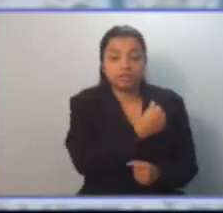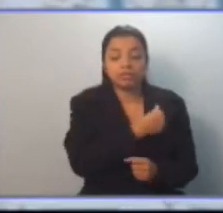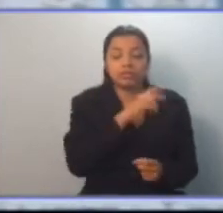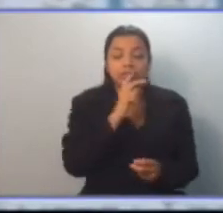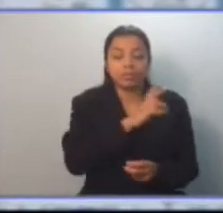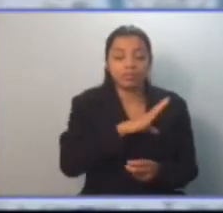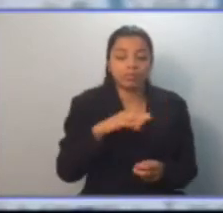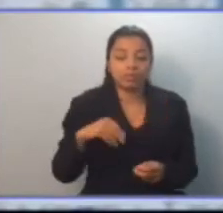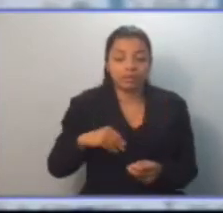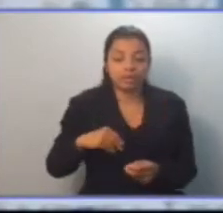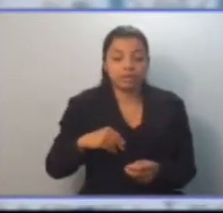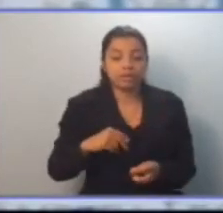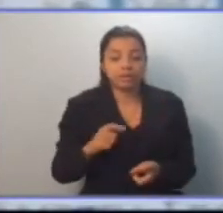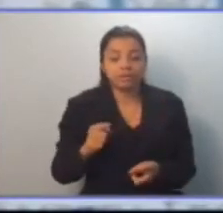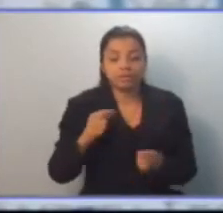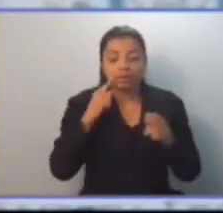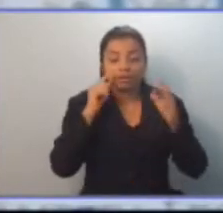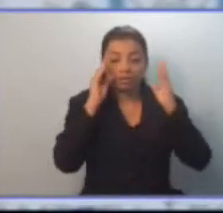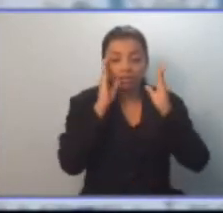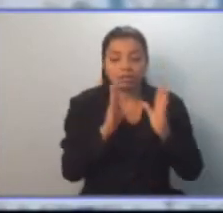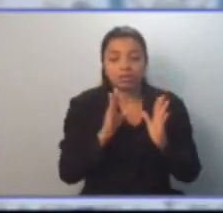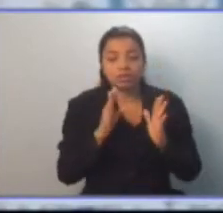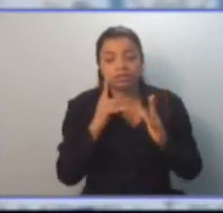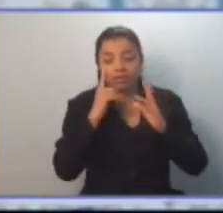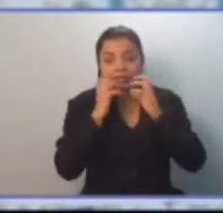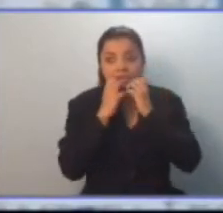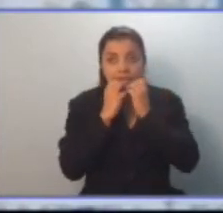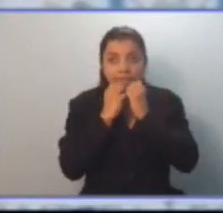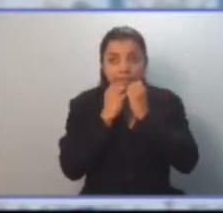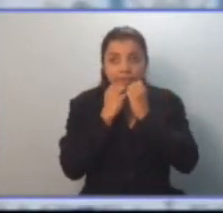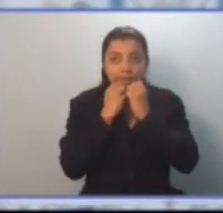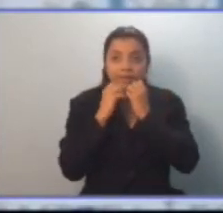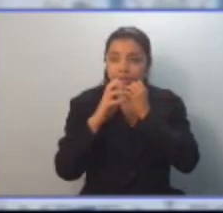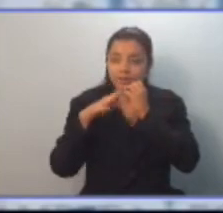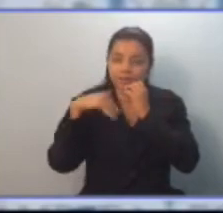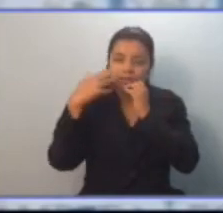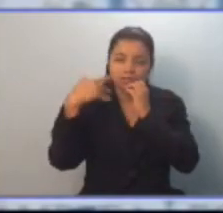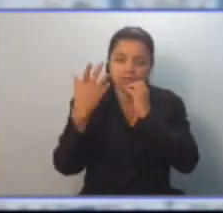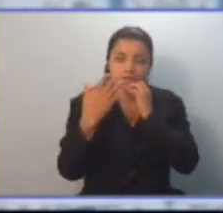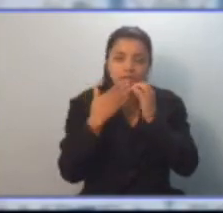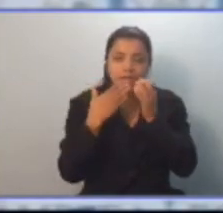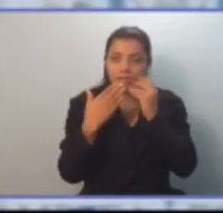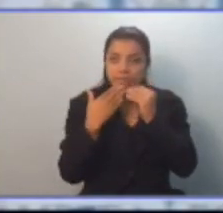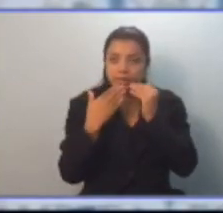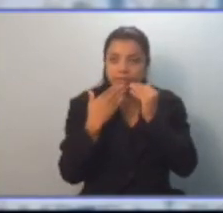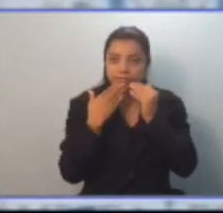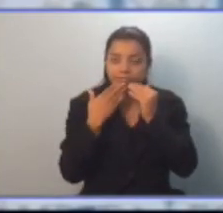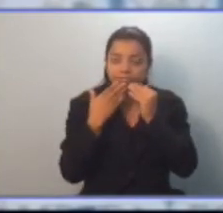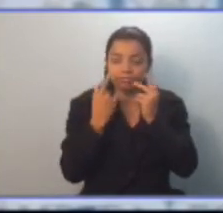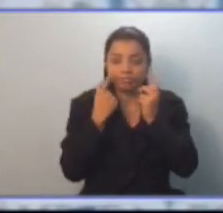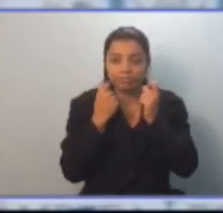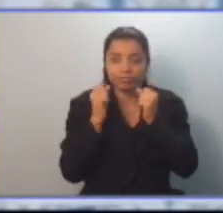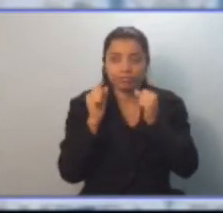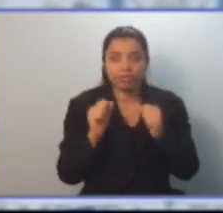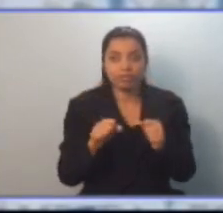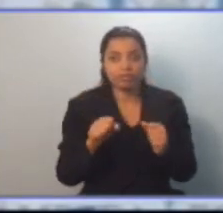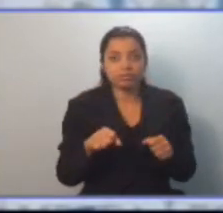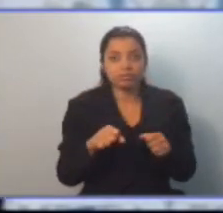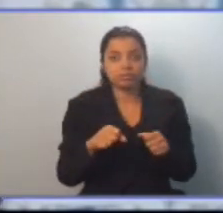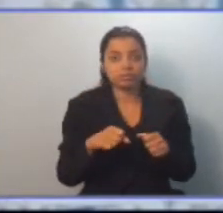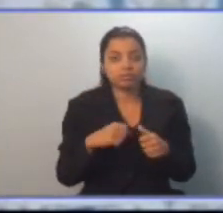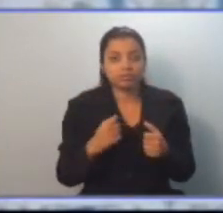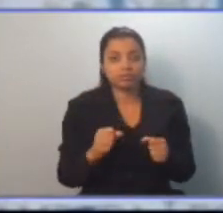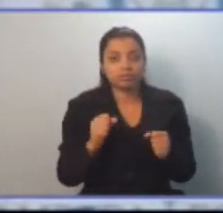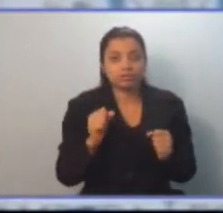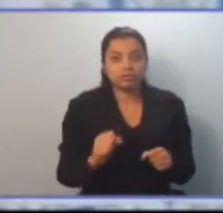intrafamiliar, darles la atención debida, el resguardo debido. Más adelante les voy a explicar también la posibilidad de creación